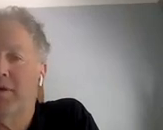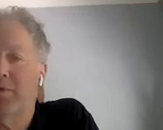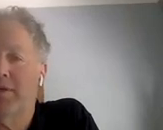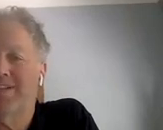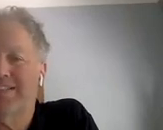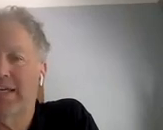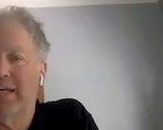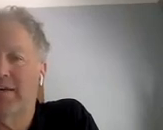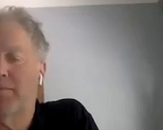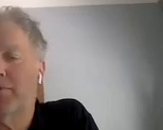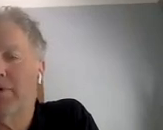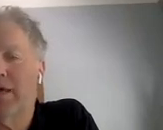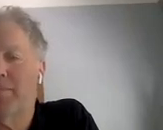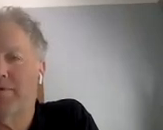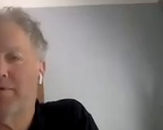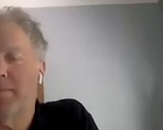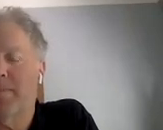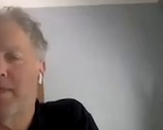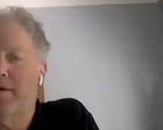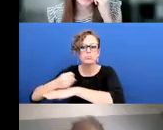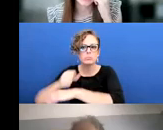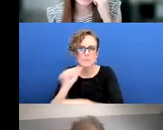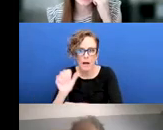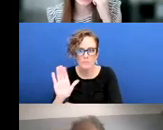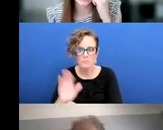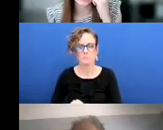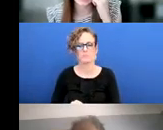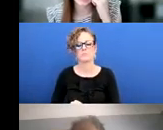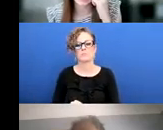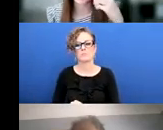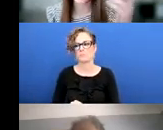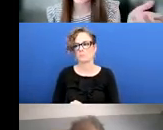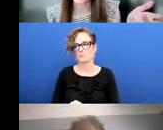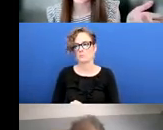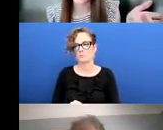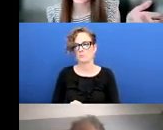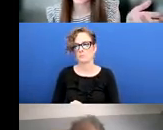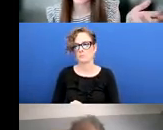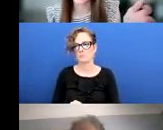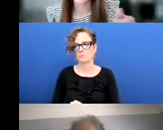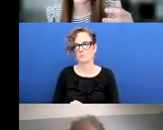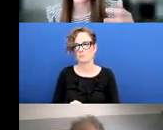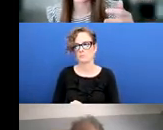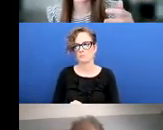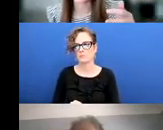así evitamos que se cierren programas. Una de las partes muy especiales